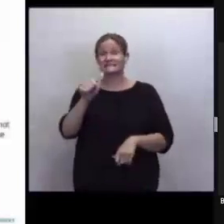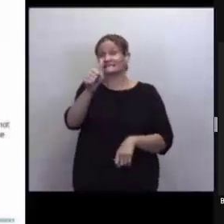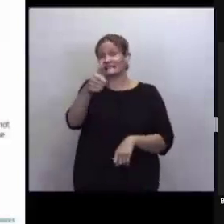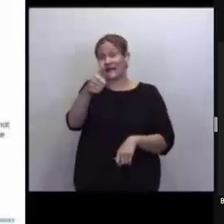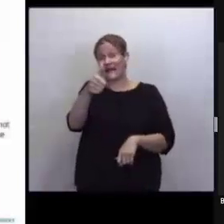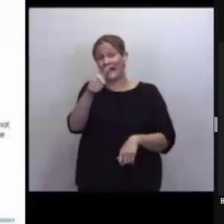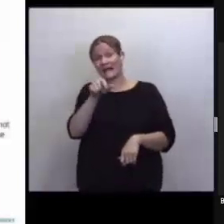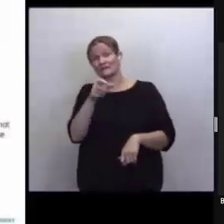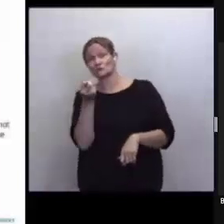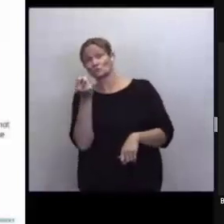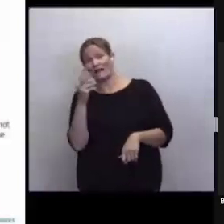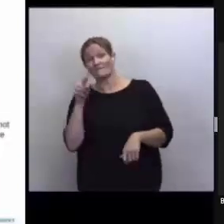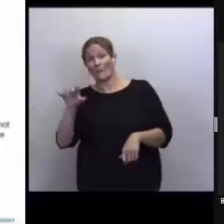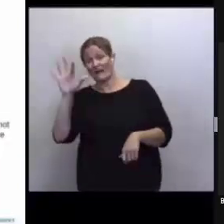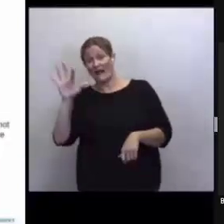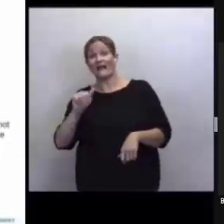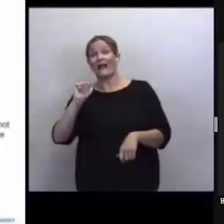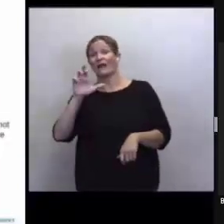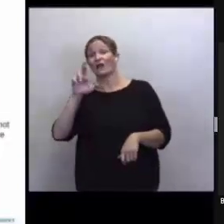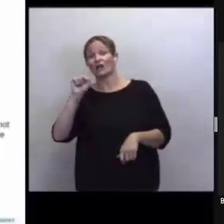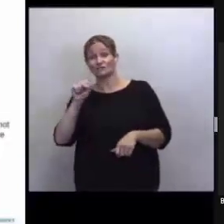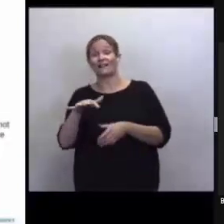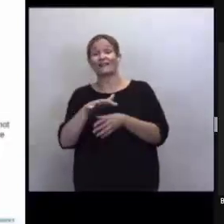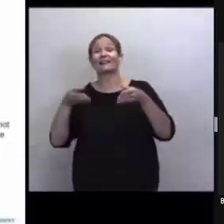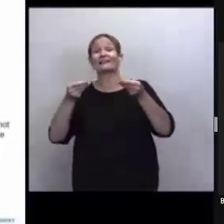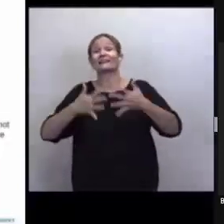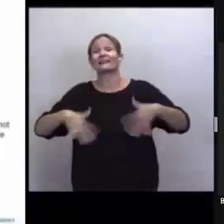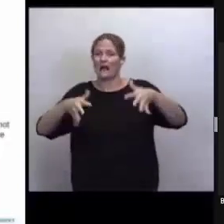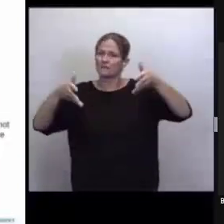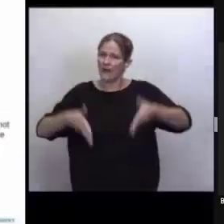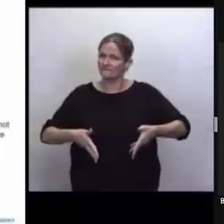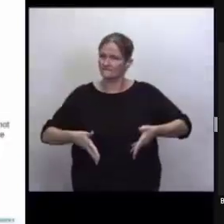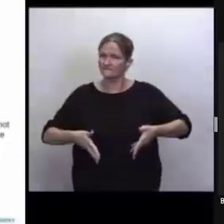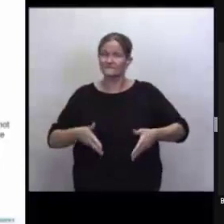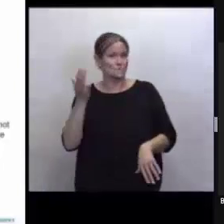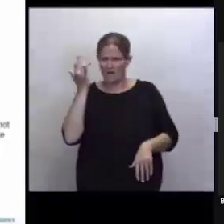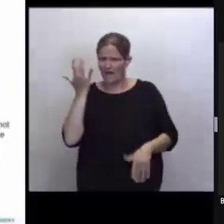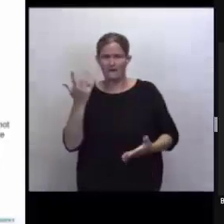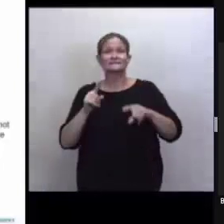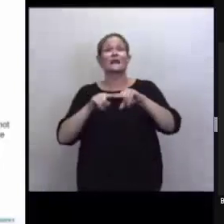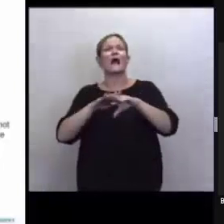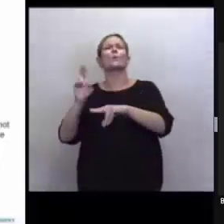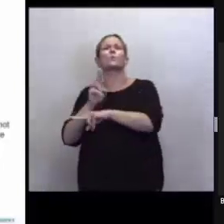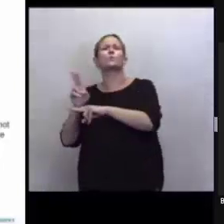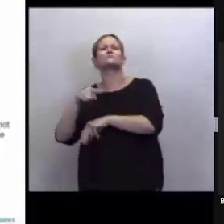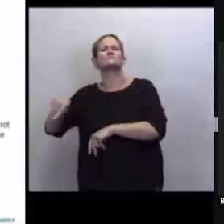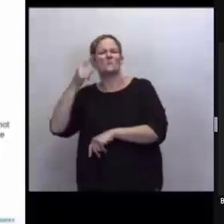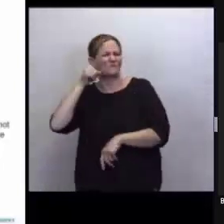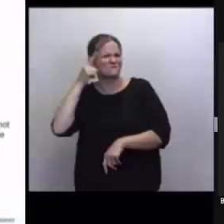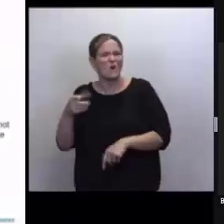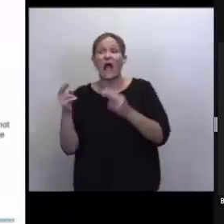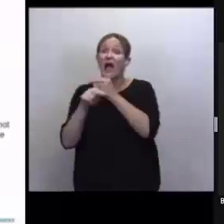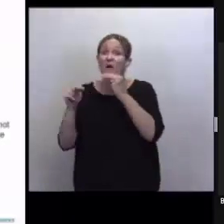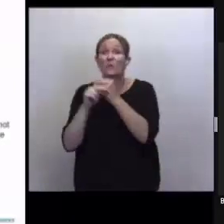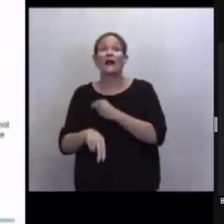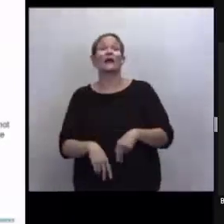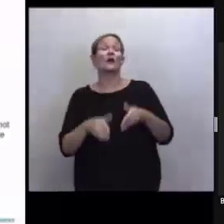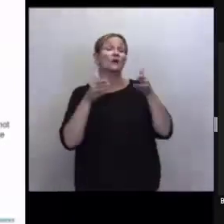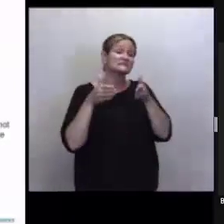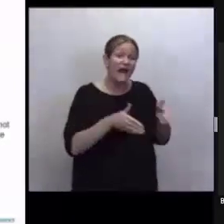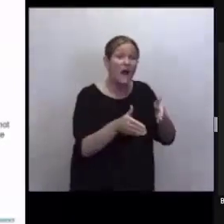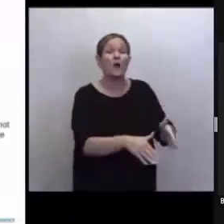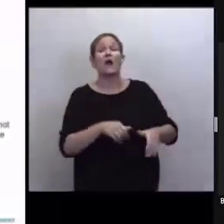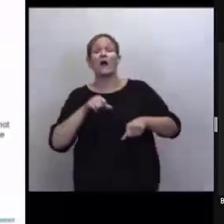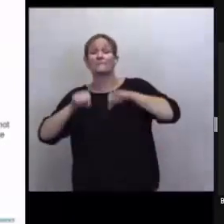los consumidores locales. La red comunitaria tendría como resultado entre 10 a 12.5 acres